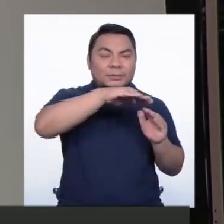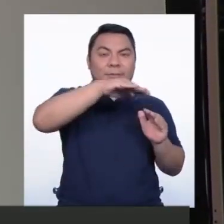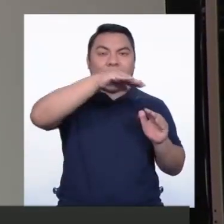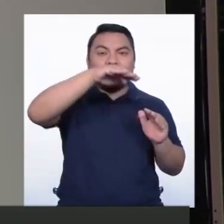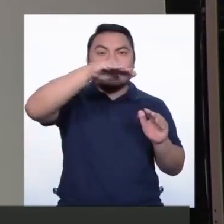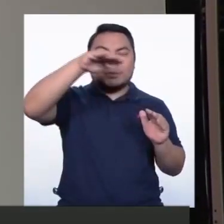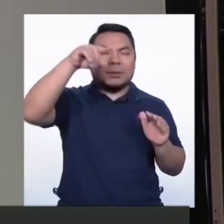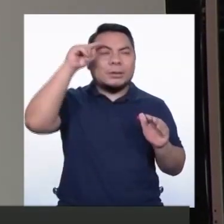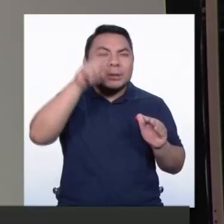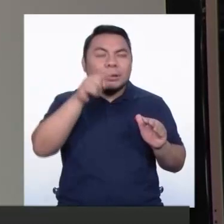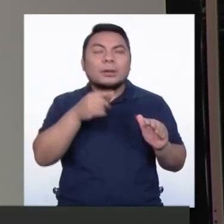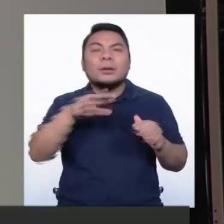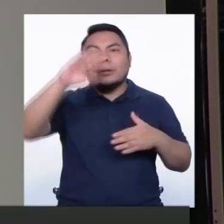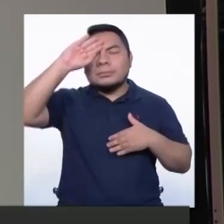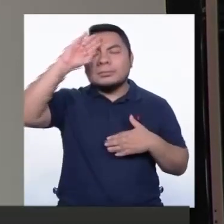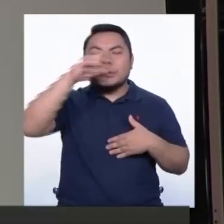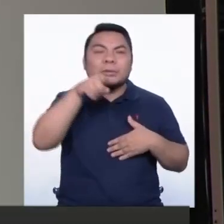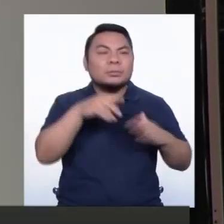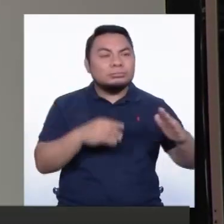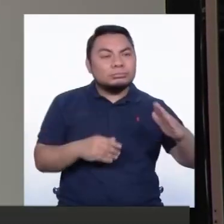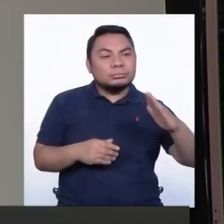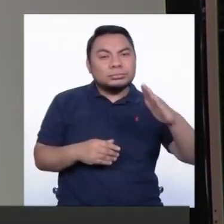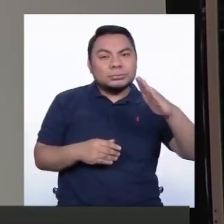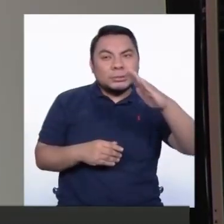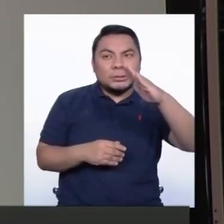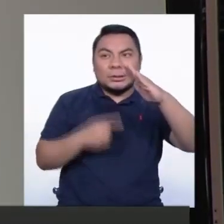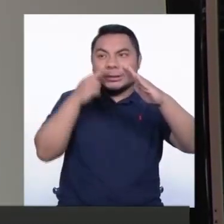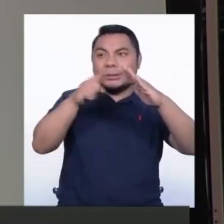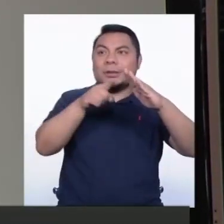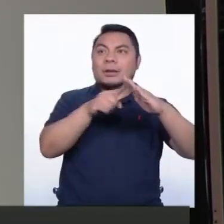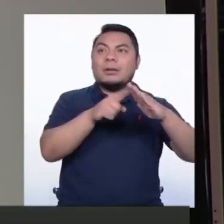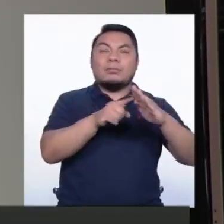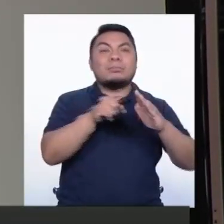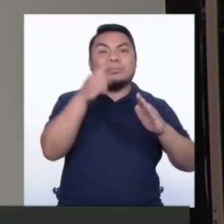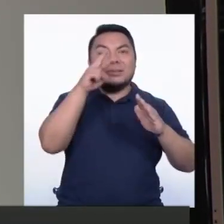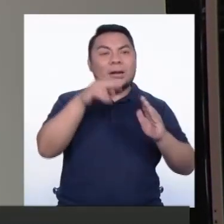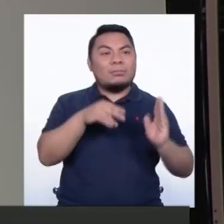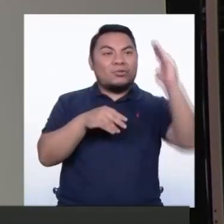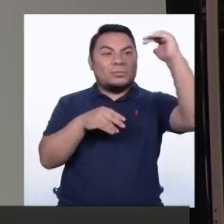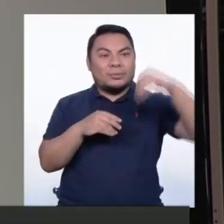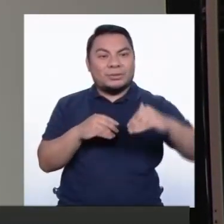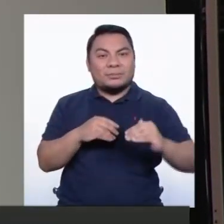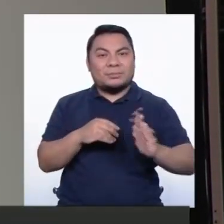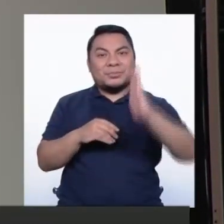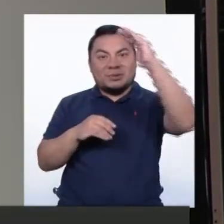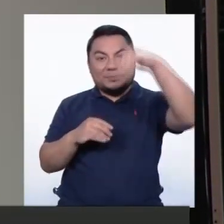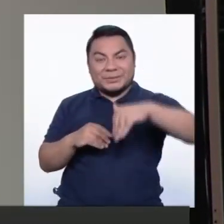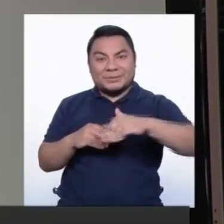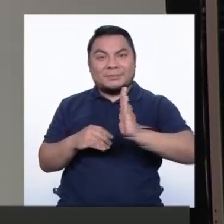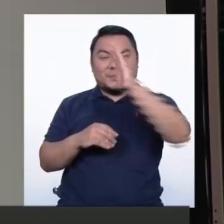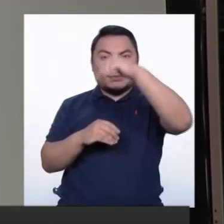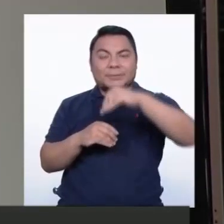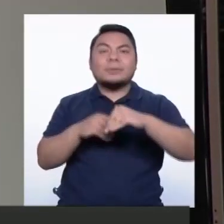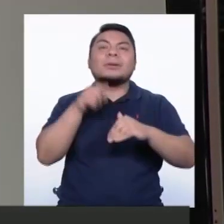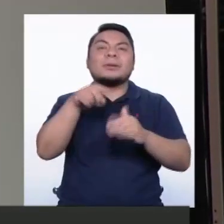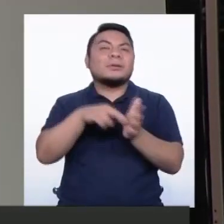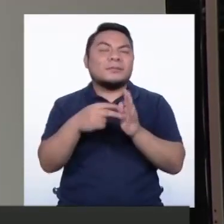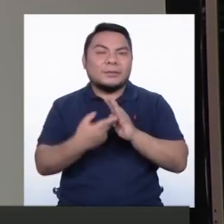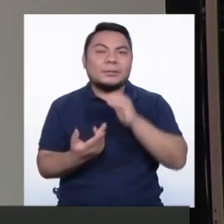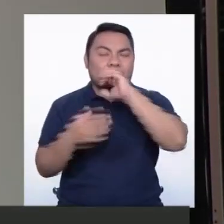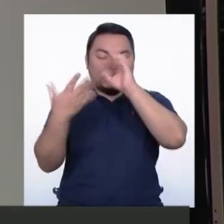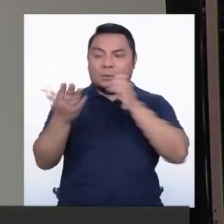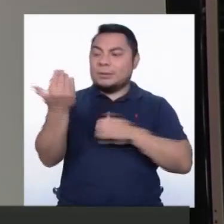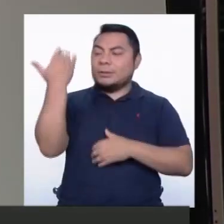una tendencia y una proyección a esta línea punteada, hemos logrado a partir